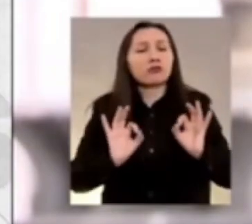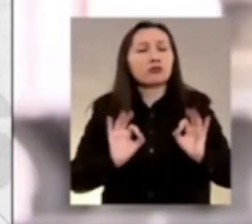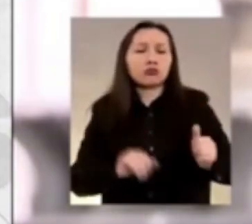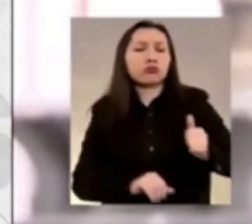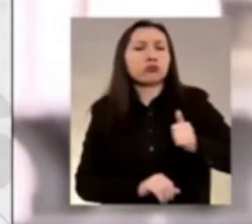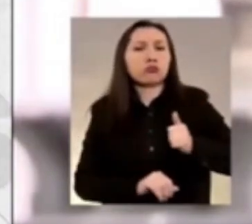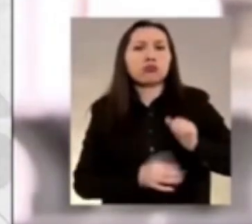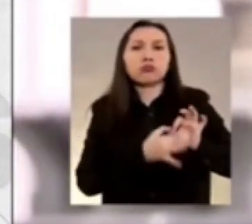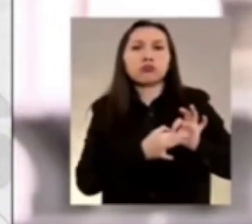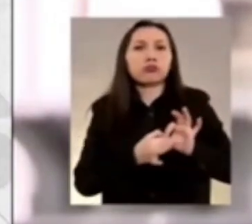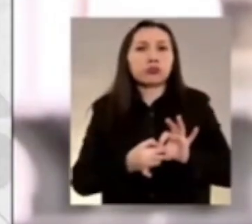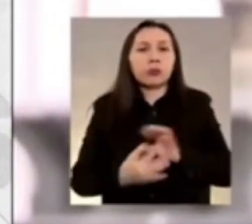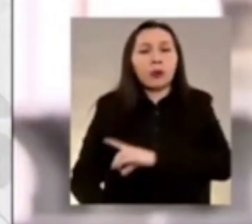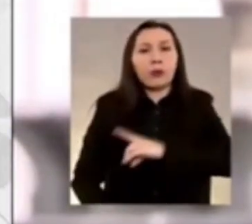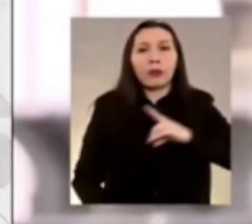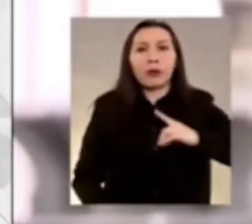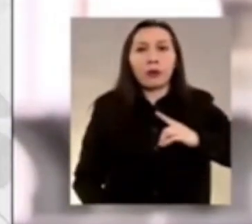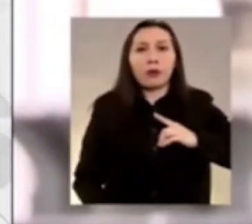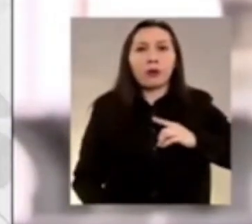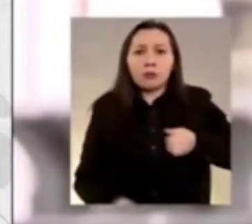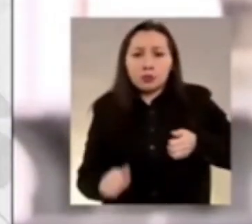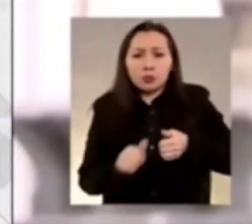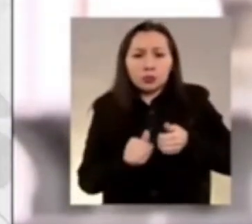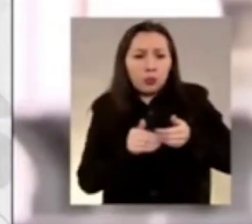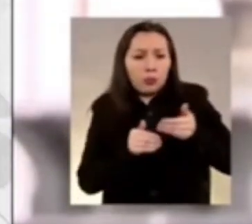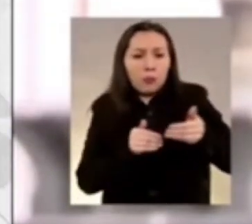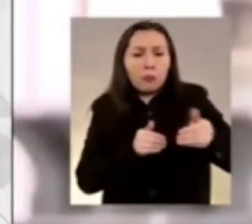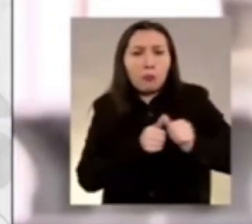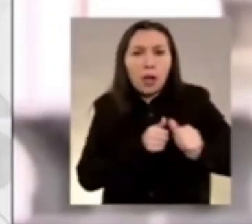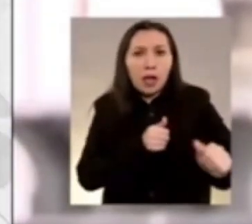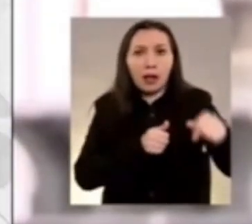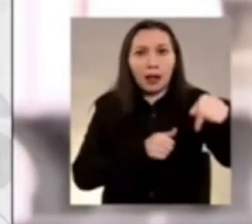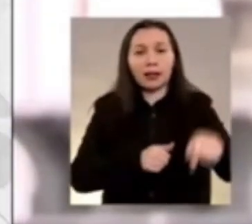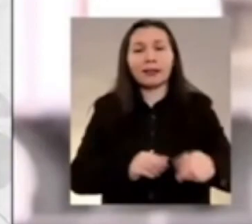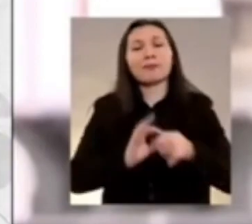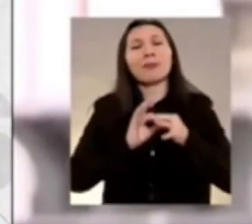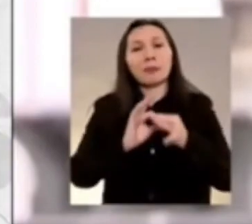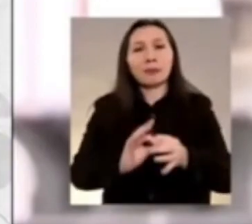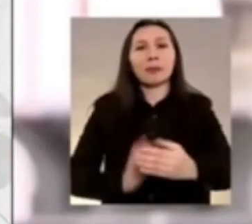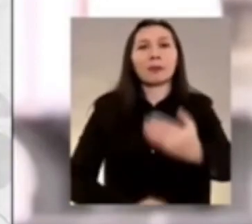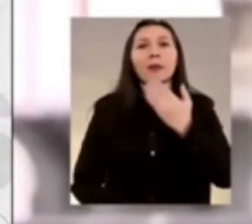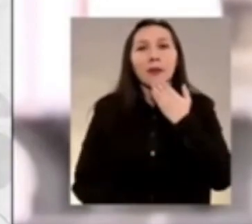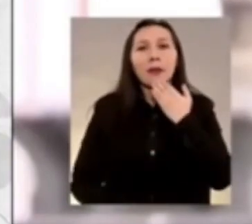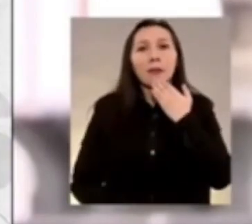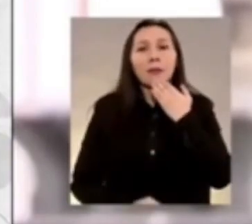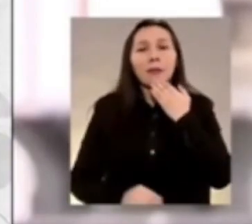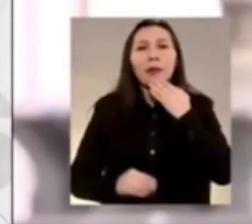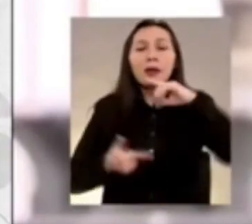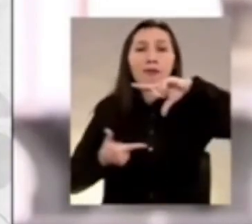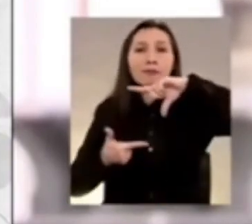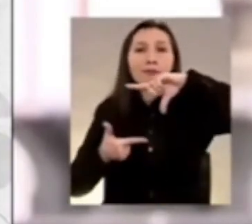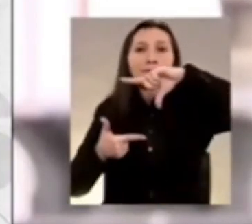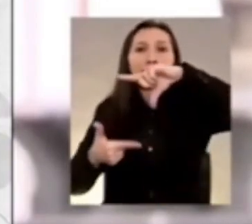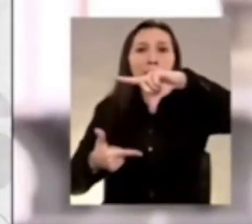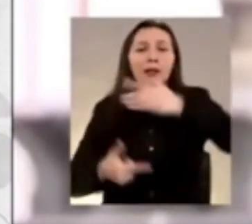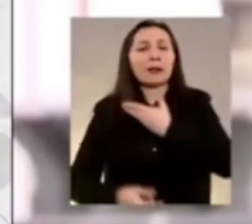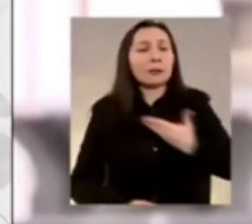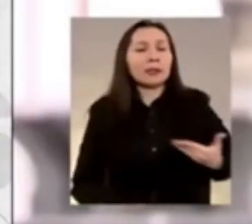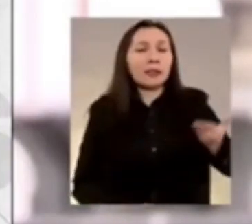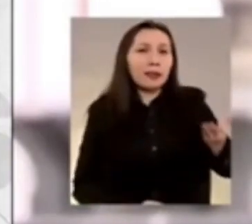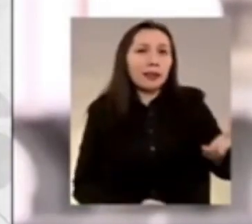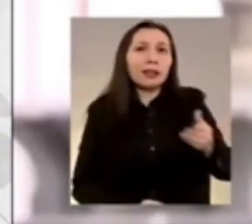consecuentemente con dignidad a pocos metros de aquí. Gracias también por la placa Presidente Morandé